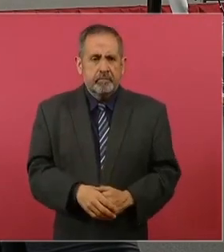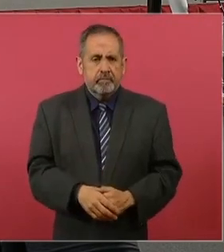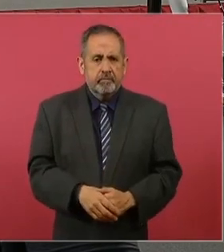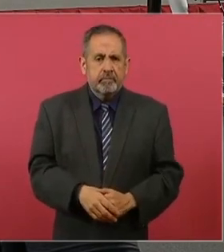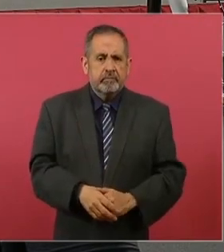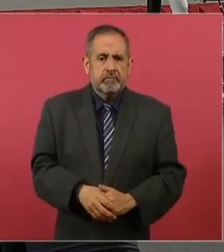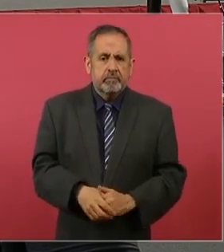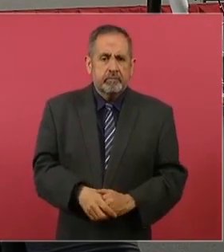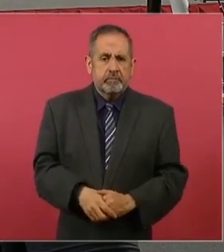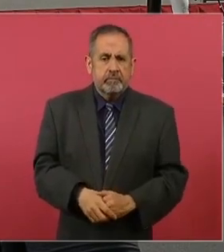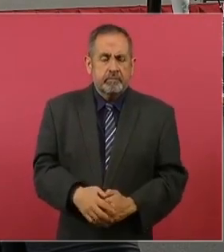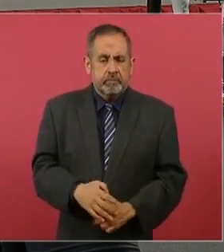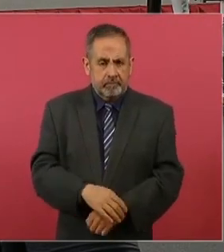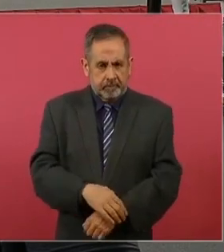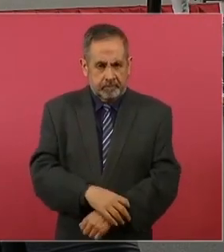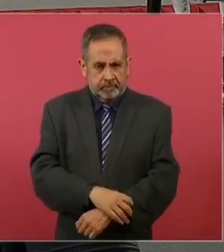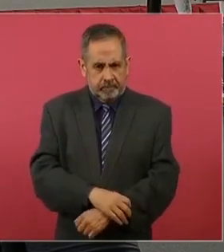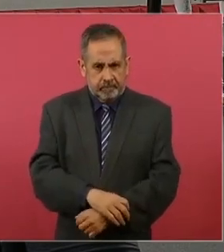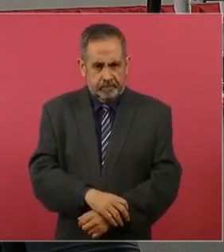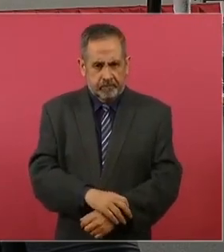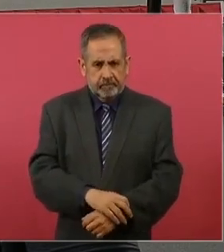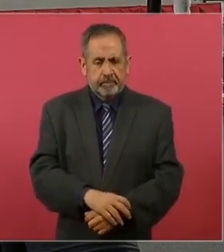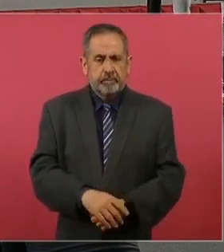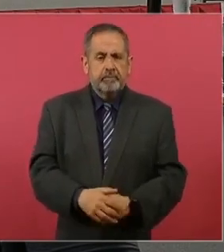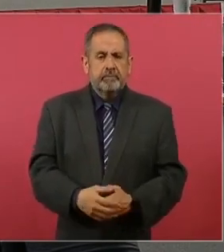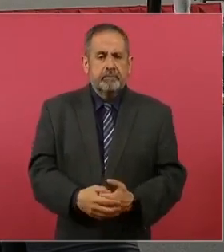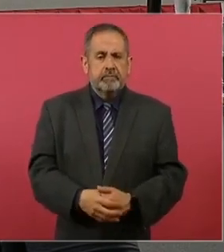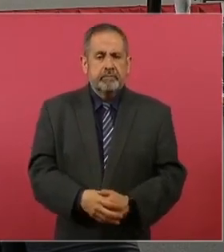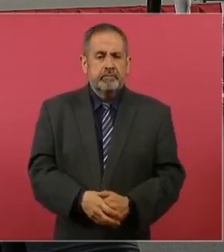esto. Bajan.